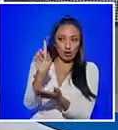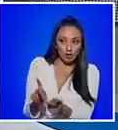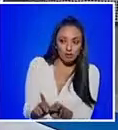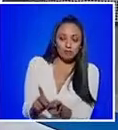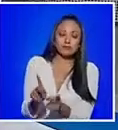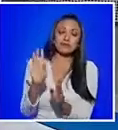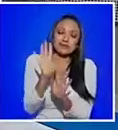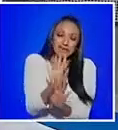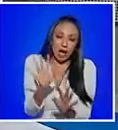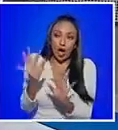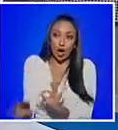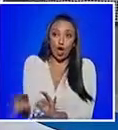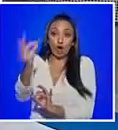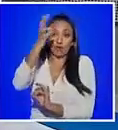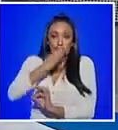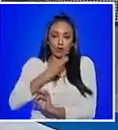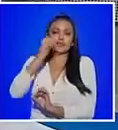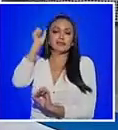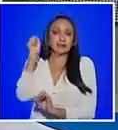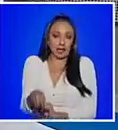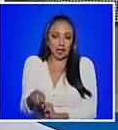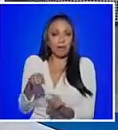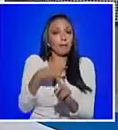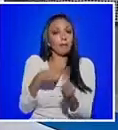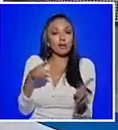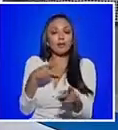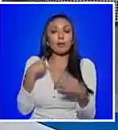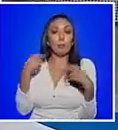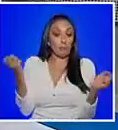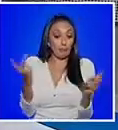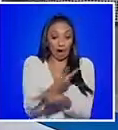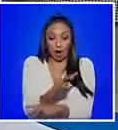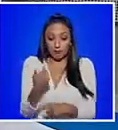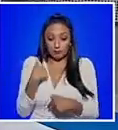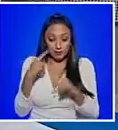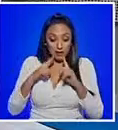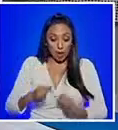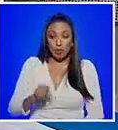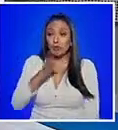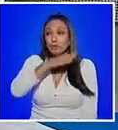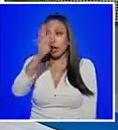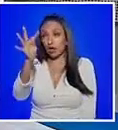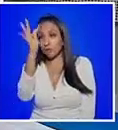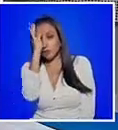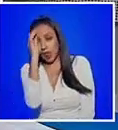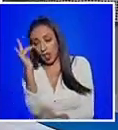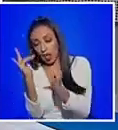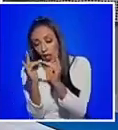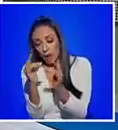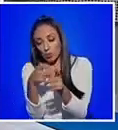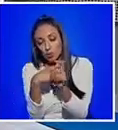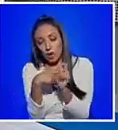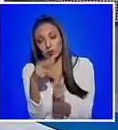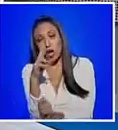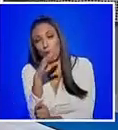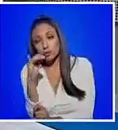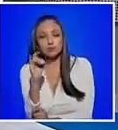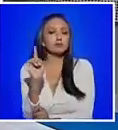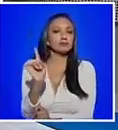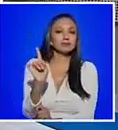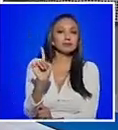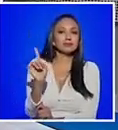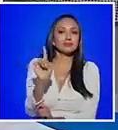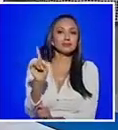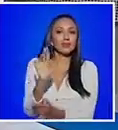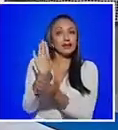está comprobado, ayuda a que no nos empeoremos, no vayamos a parar a un hospital en caso de que nos